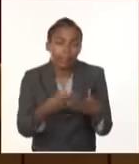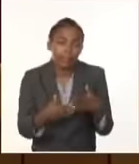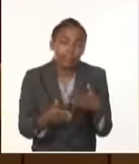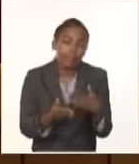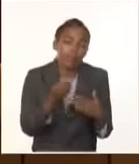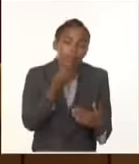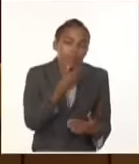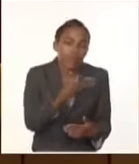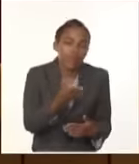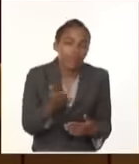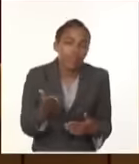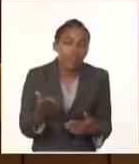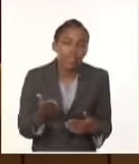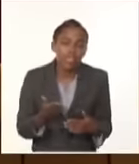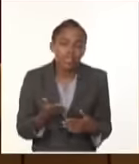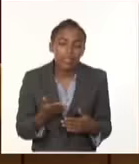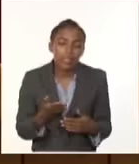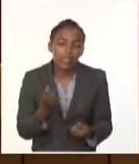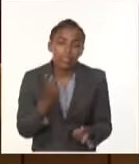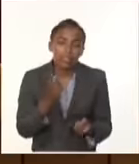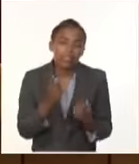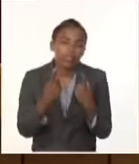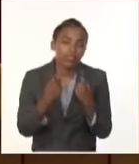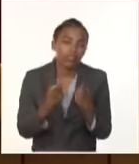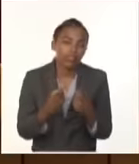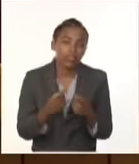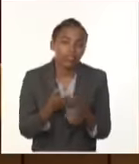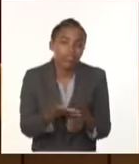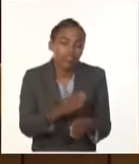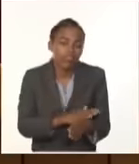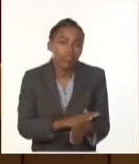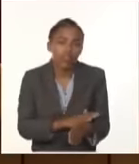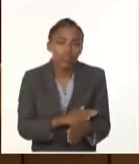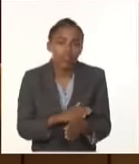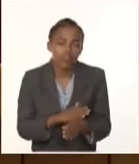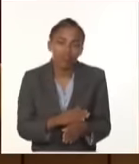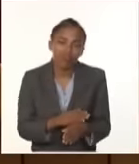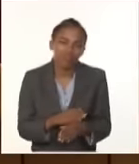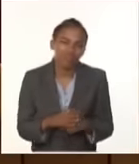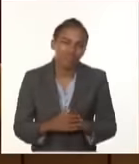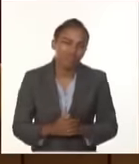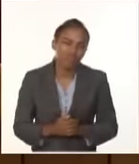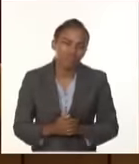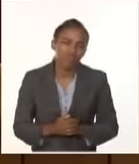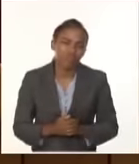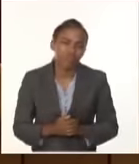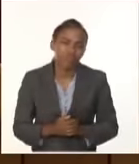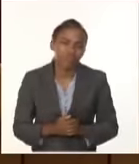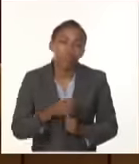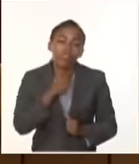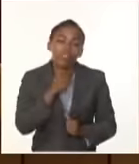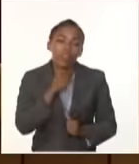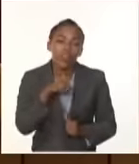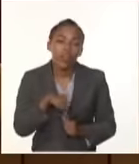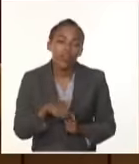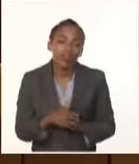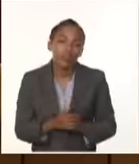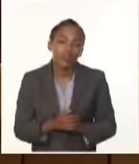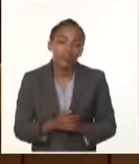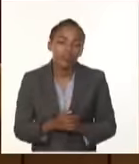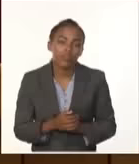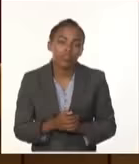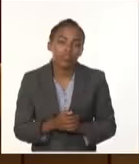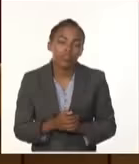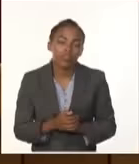por adelantado, lo que no se le exige a ningún otro país del mundo? ¿Cómo definir el riesgoso y laberíntico mecanismo